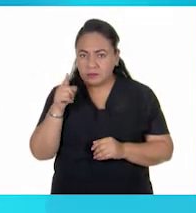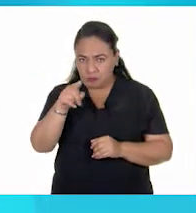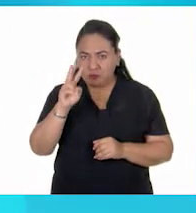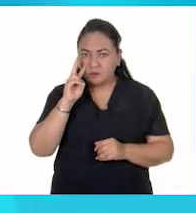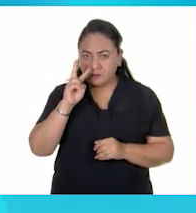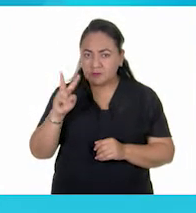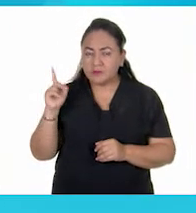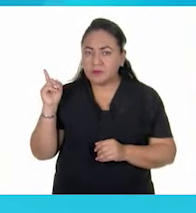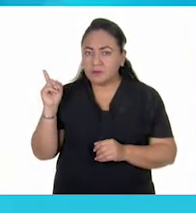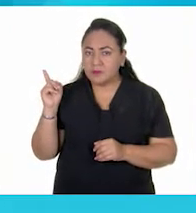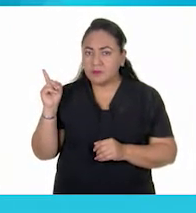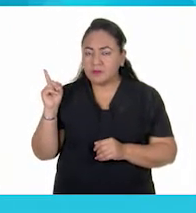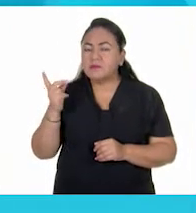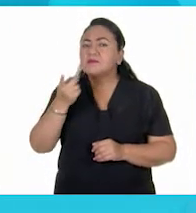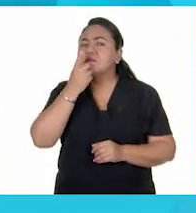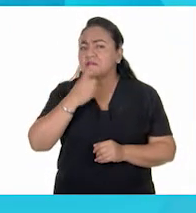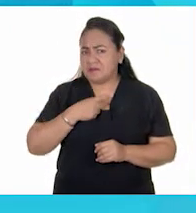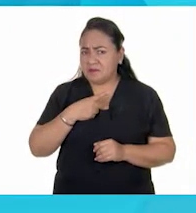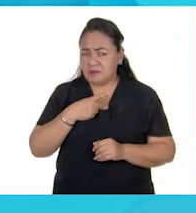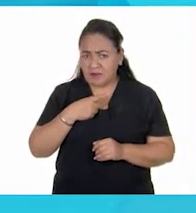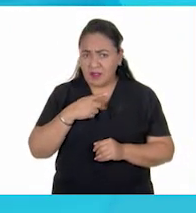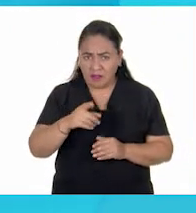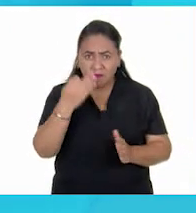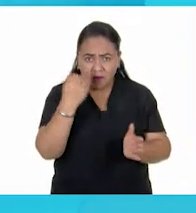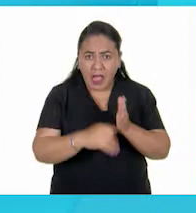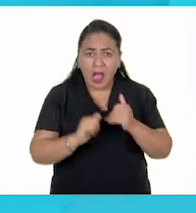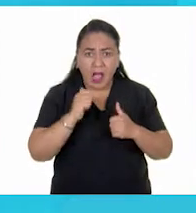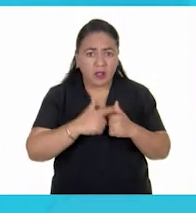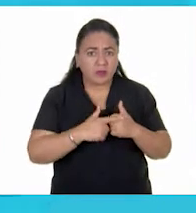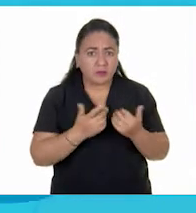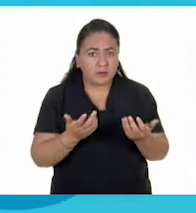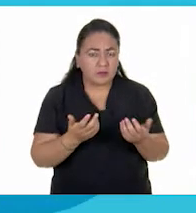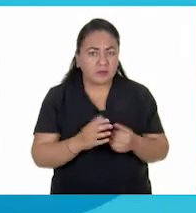Observa, Pili, el croquis y dime si crees que le falta algo.